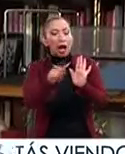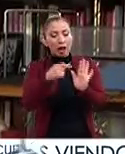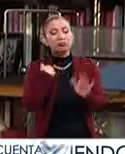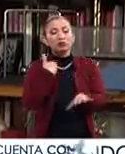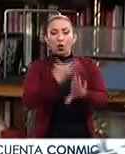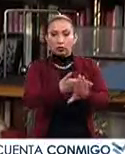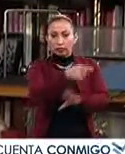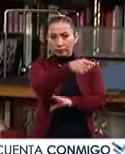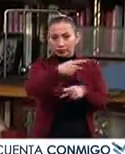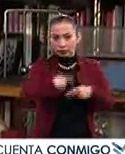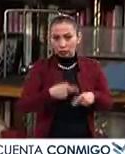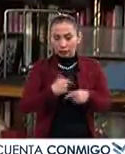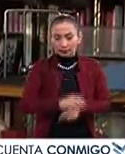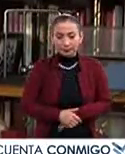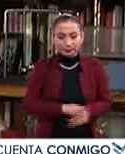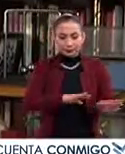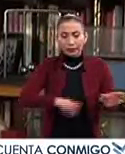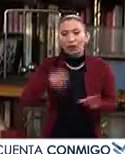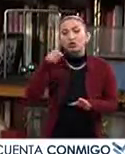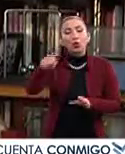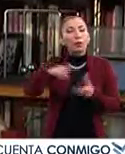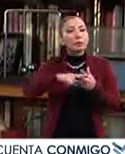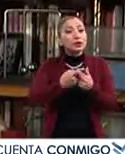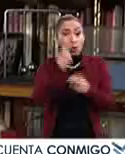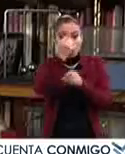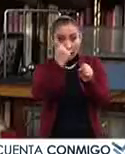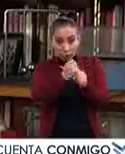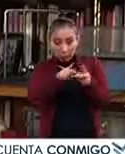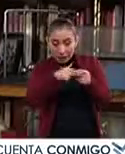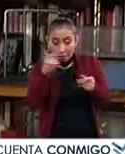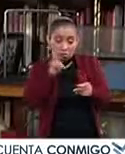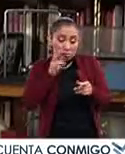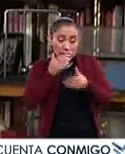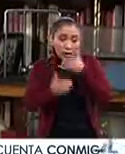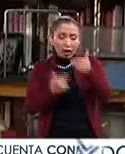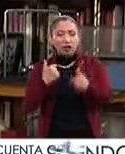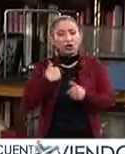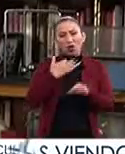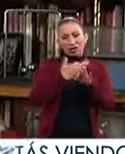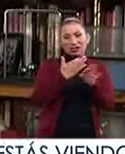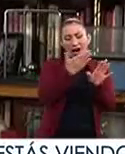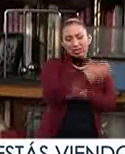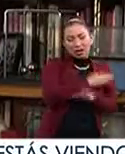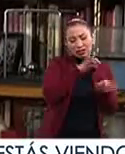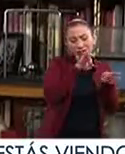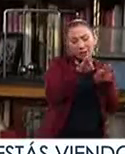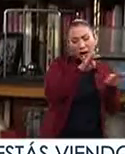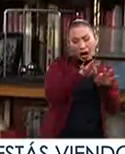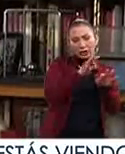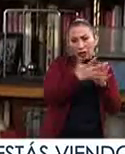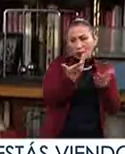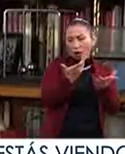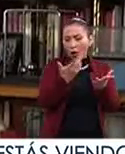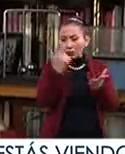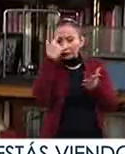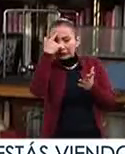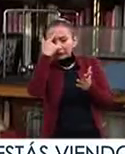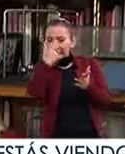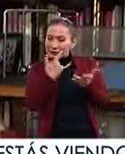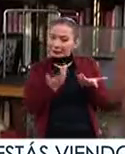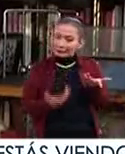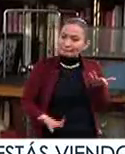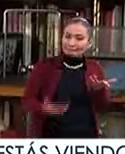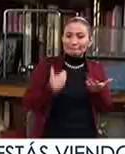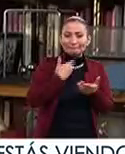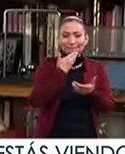procederemos. ¿Tu plan de arranque es por un año? Mira, estoy trabajando con una lógica muy perversa,